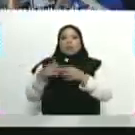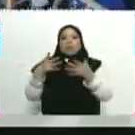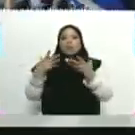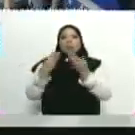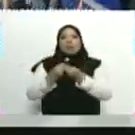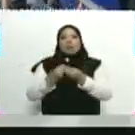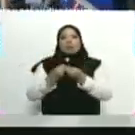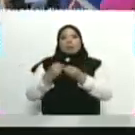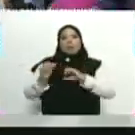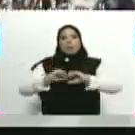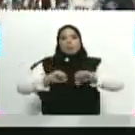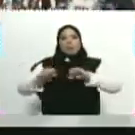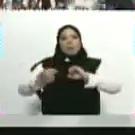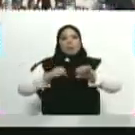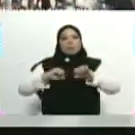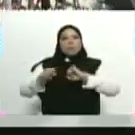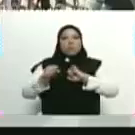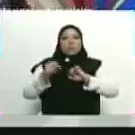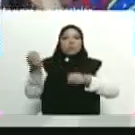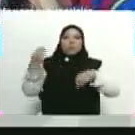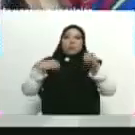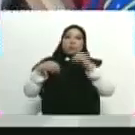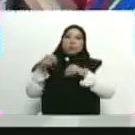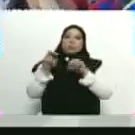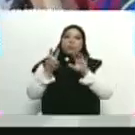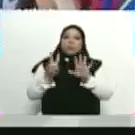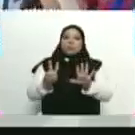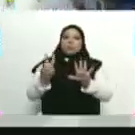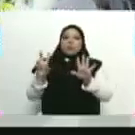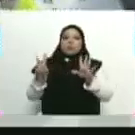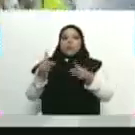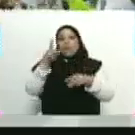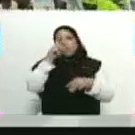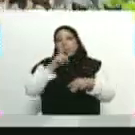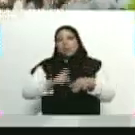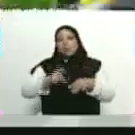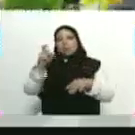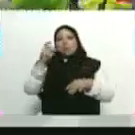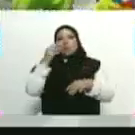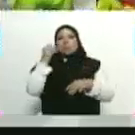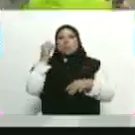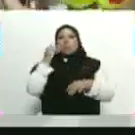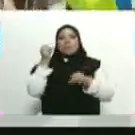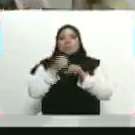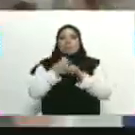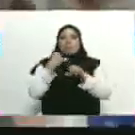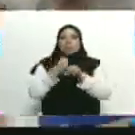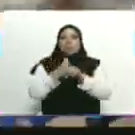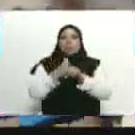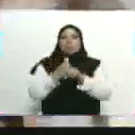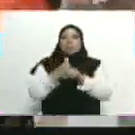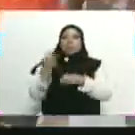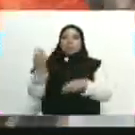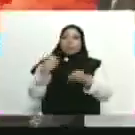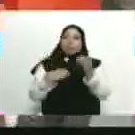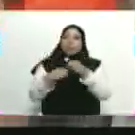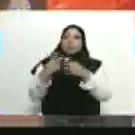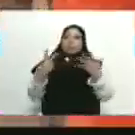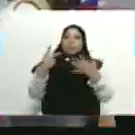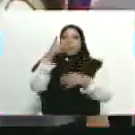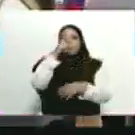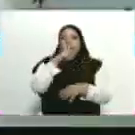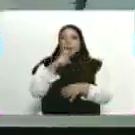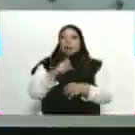Rey Limar, del movimiento que ya se suma al séptimo aniversario de experiencia de su creación. Ya tenemos 7 años,